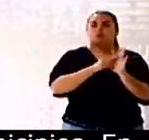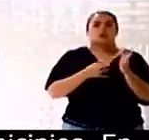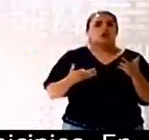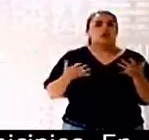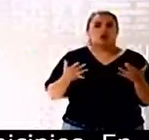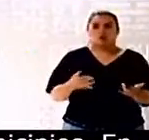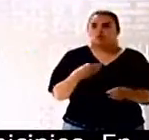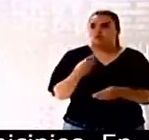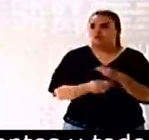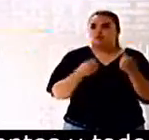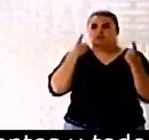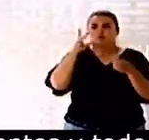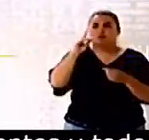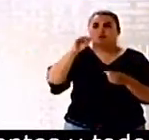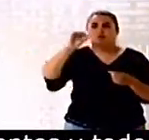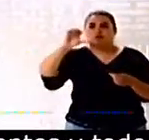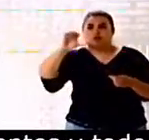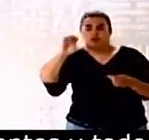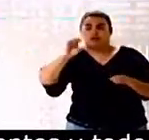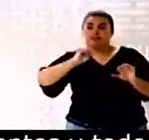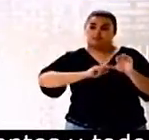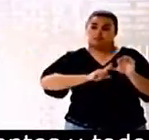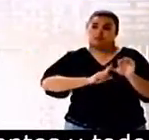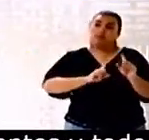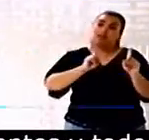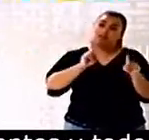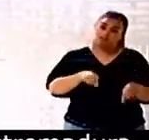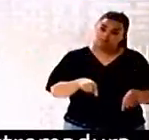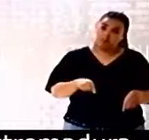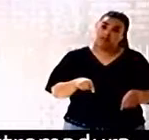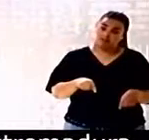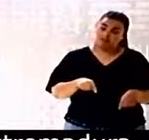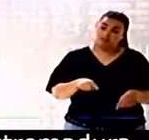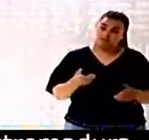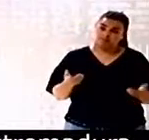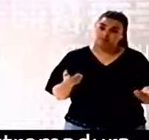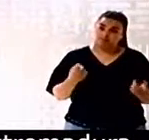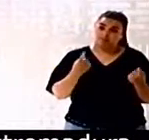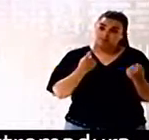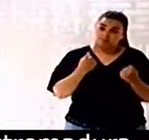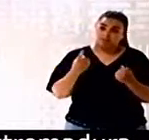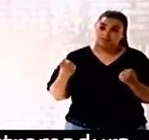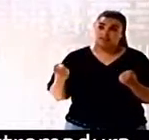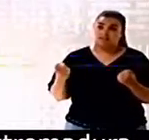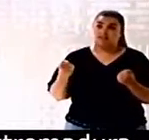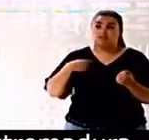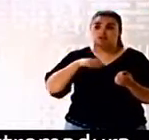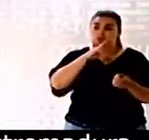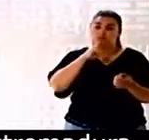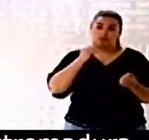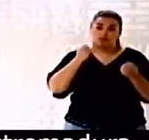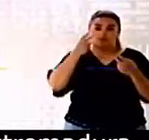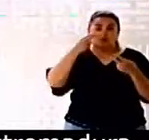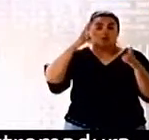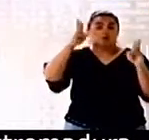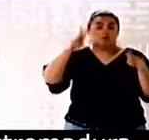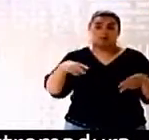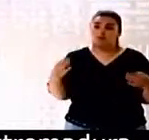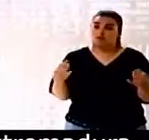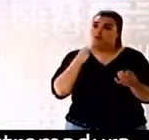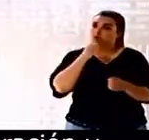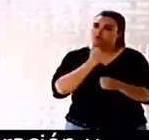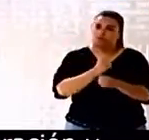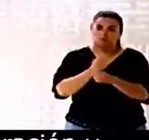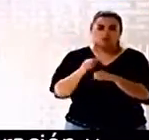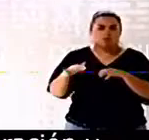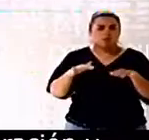siendo con el Diario Oficial de Extremadura, que también merece y requiere de nuestra mejor valoración y reconocimiento, porque también están